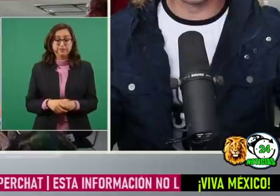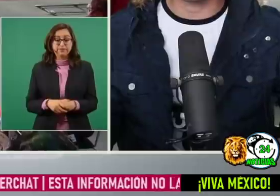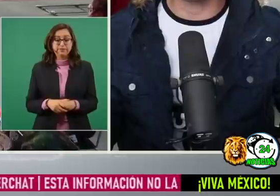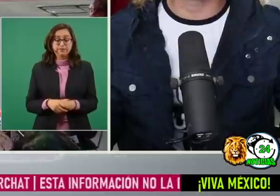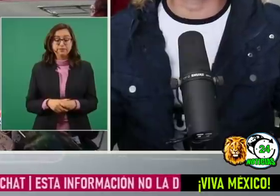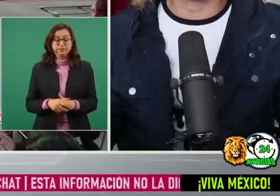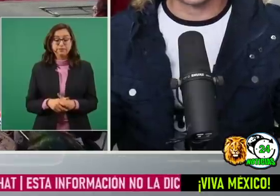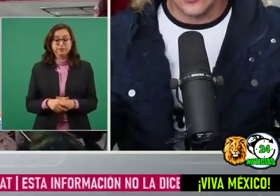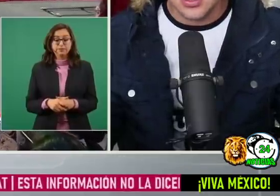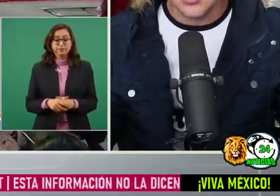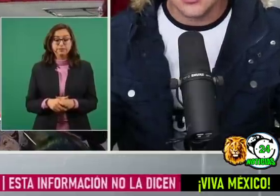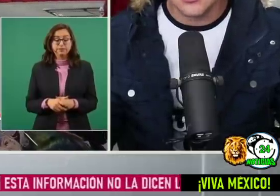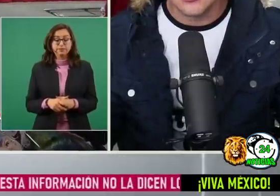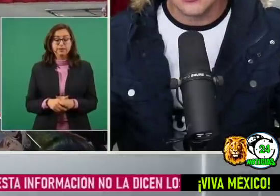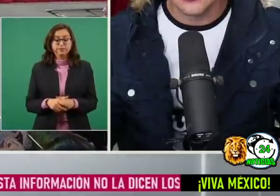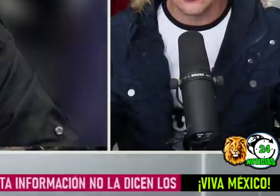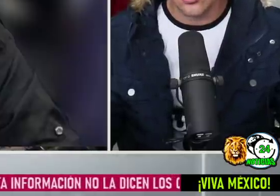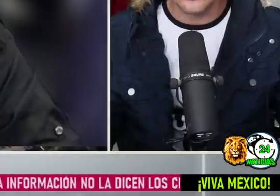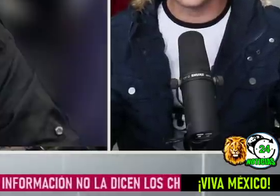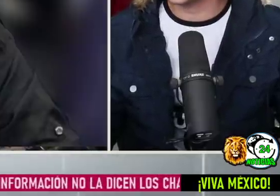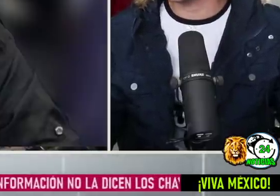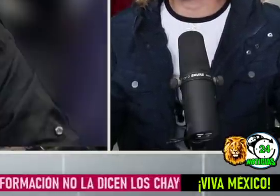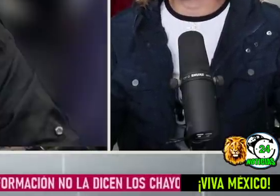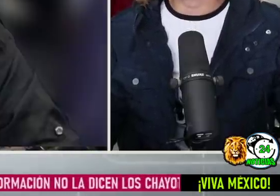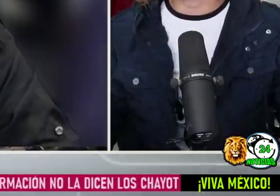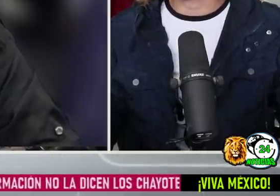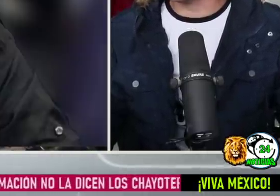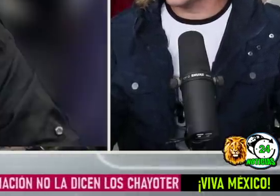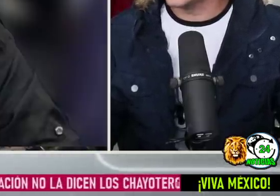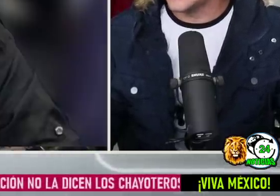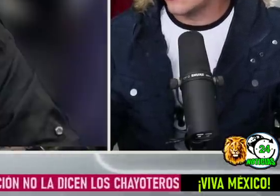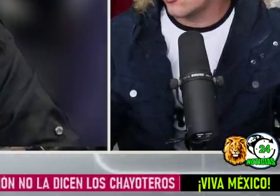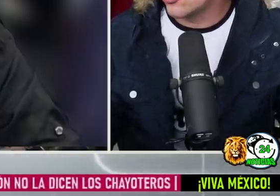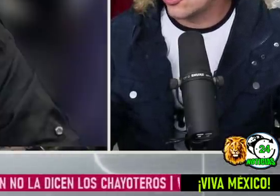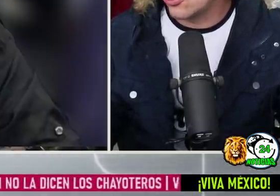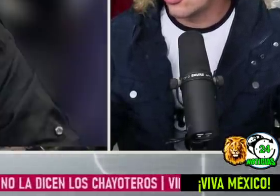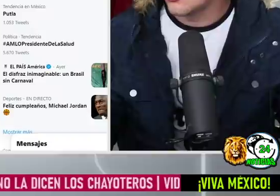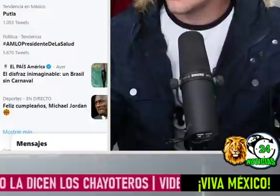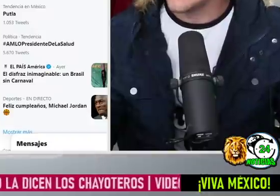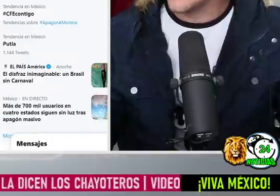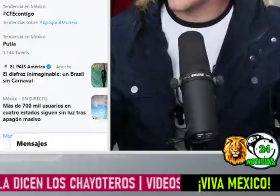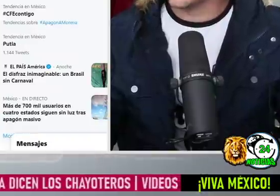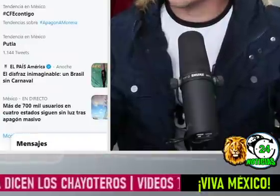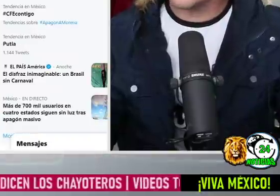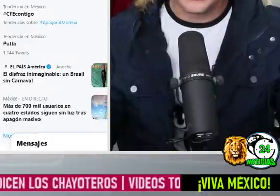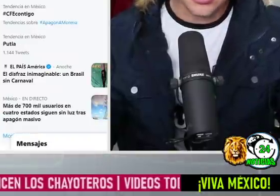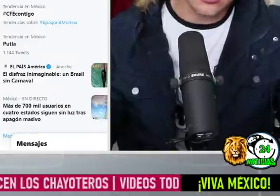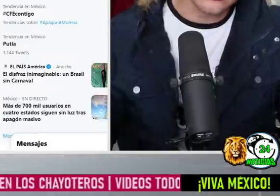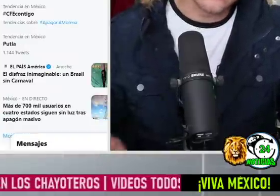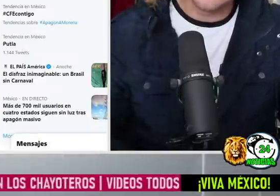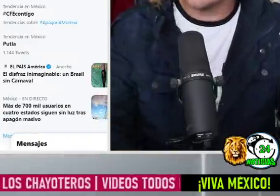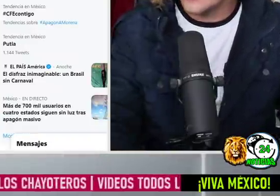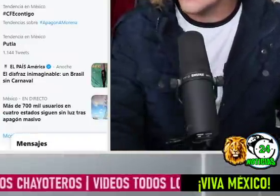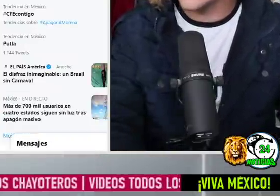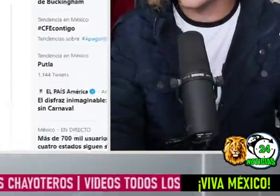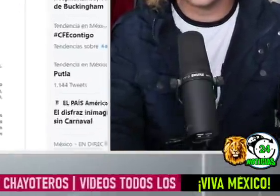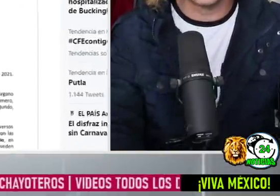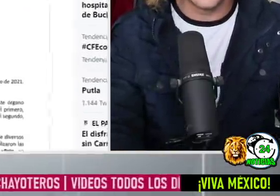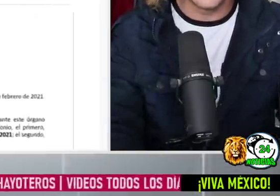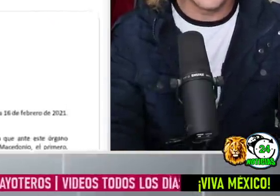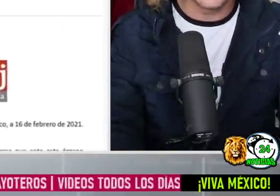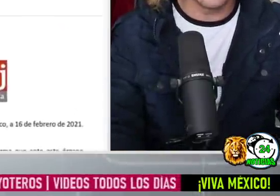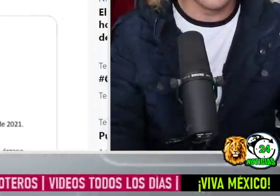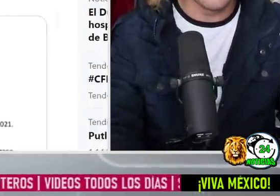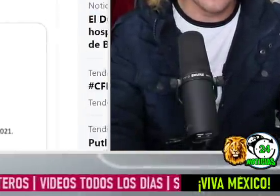de abuso sexual. Hoy siguen las investigaciones e incluso la comisión de Morena